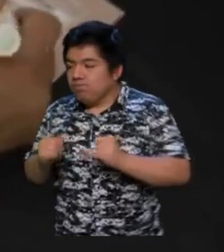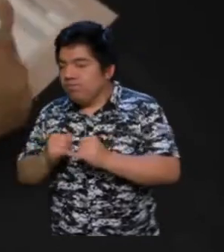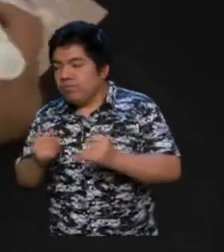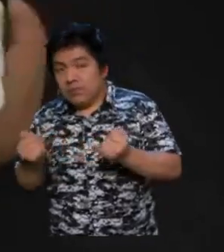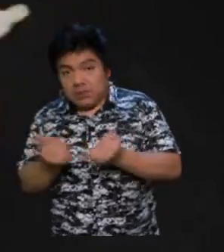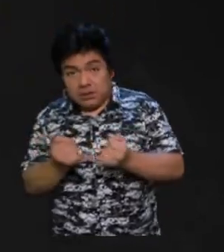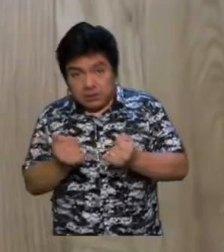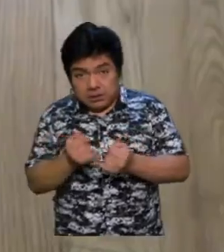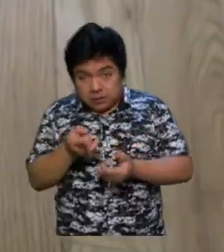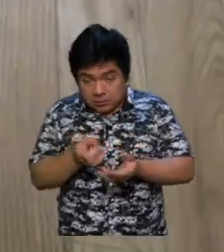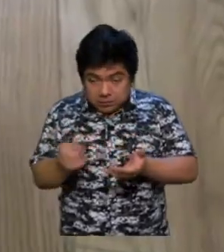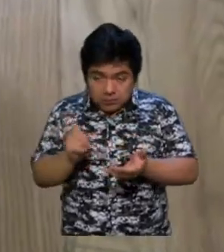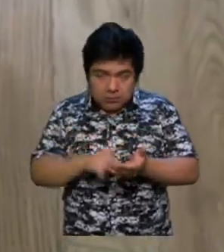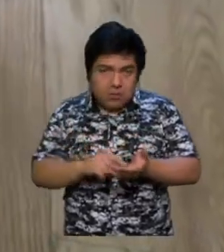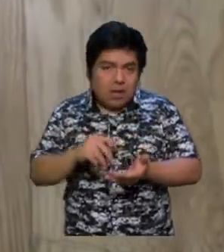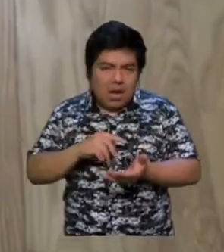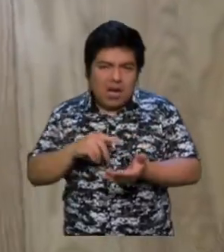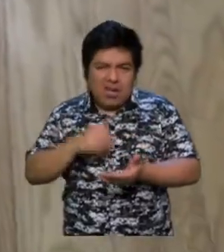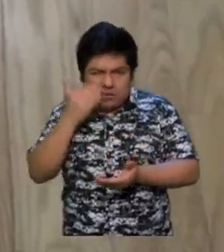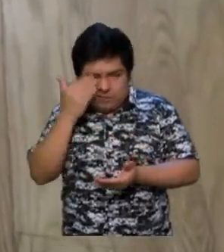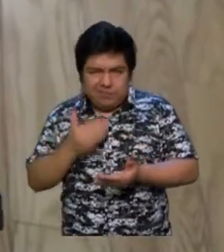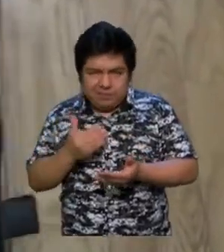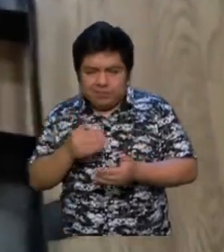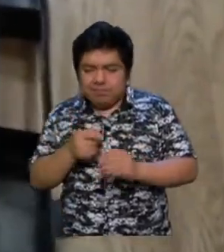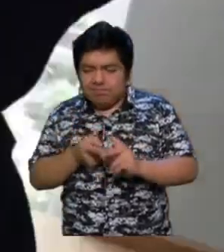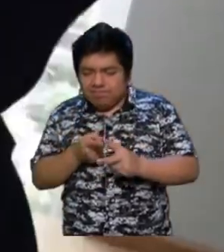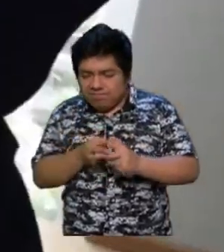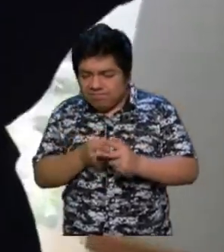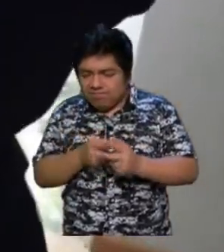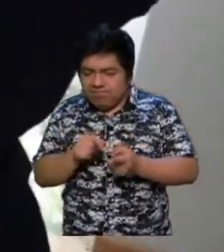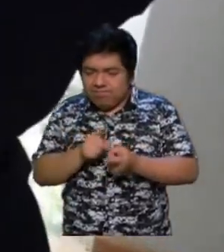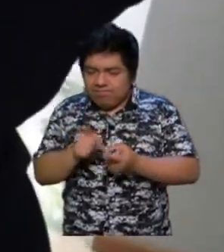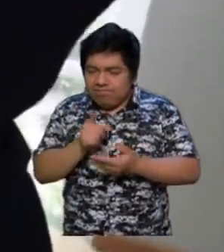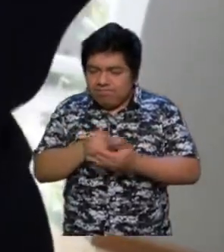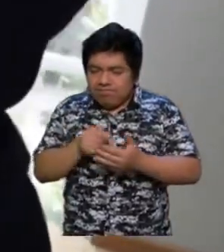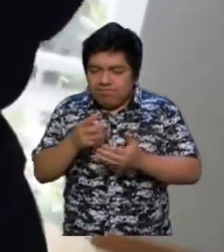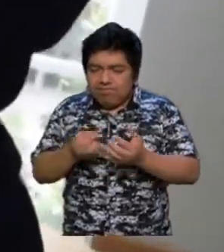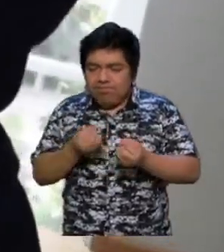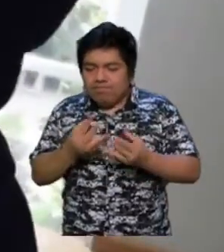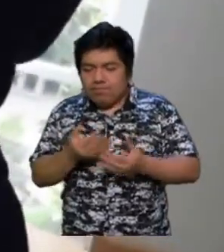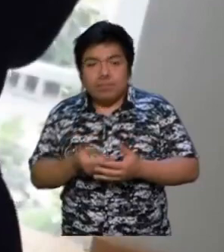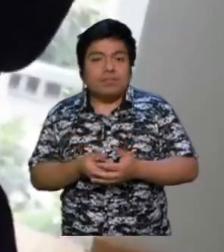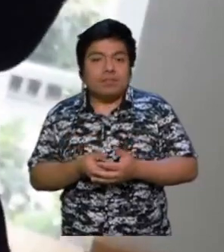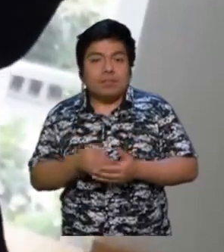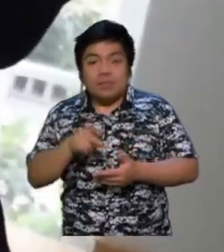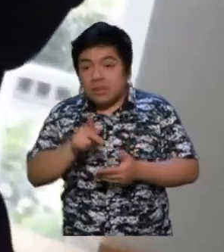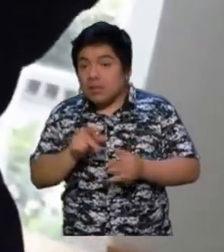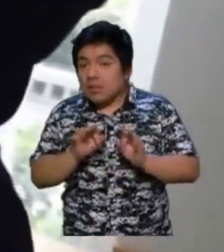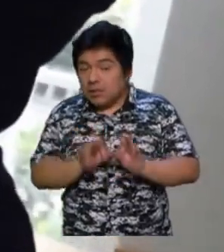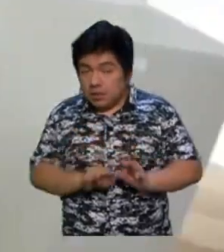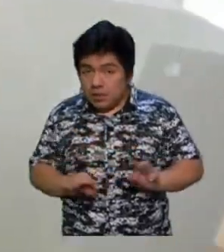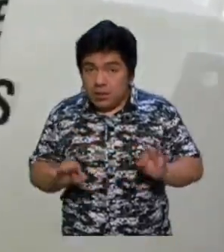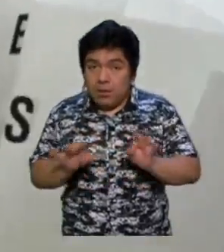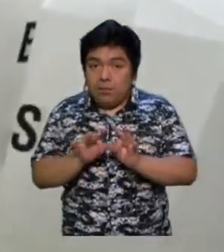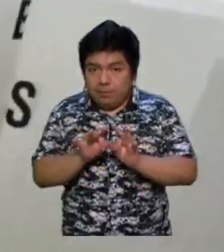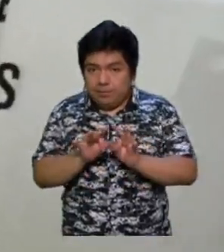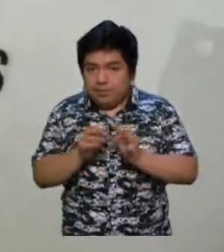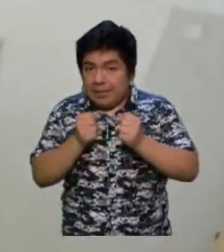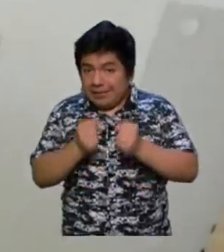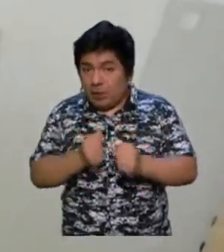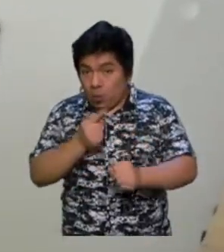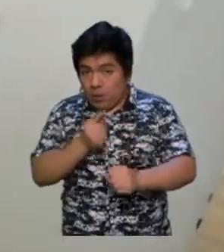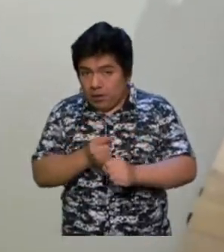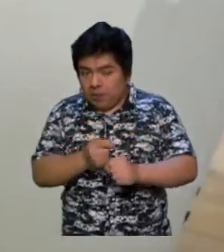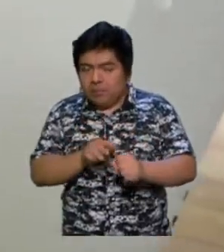se van a llevar a cabo los escrutinios y los cómputos. De manera muy importante, en materia de